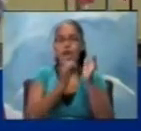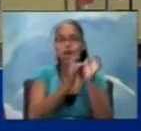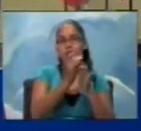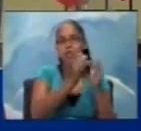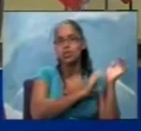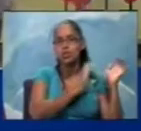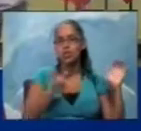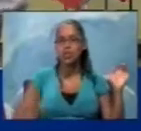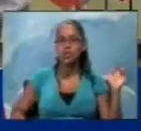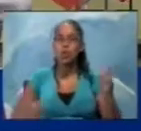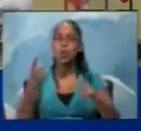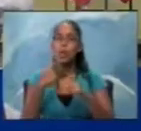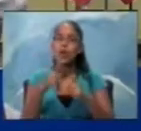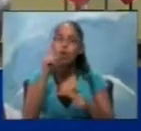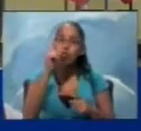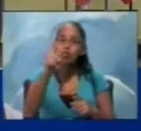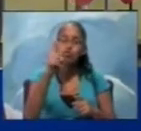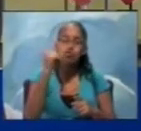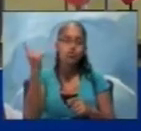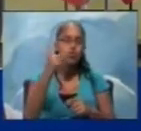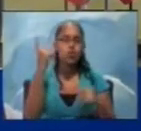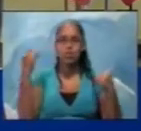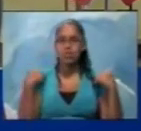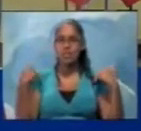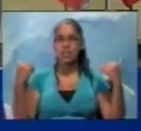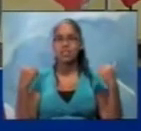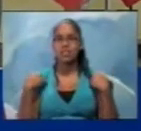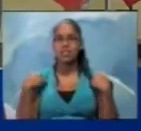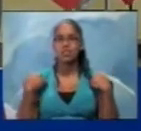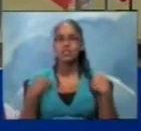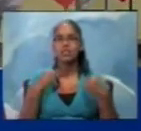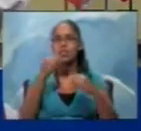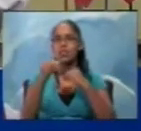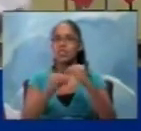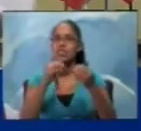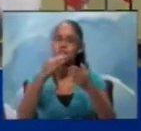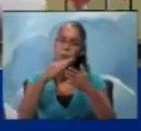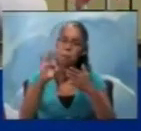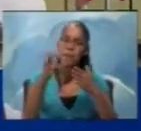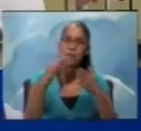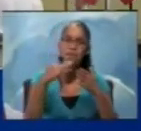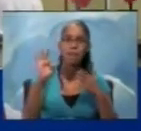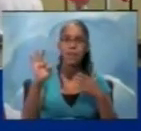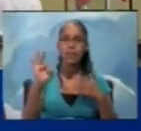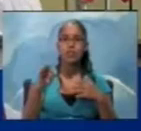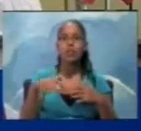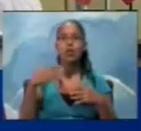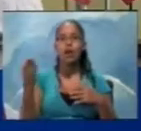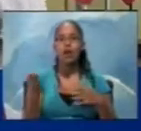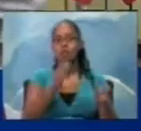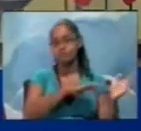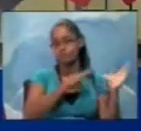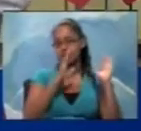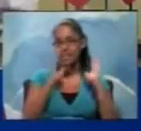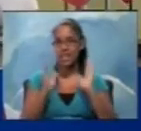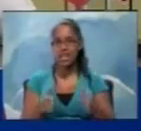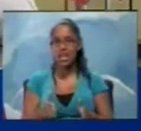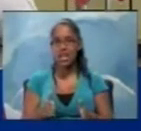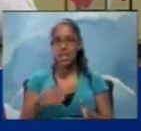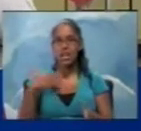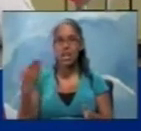pero un solo sacrificio hizo perfecto a los creyentes, a